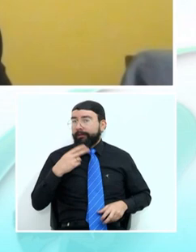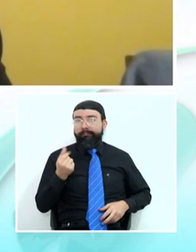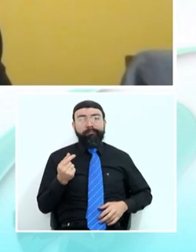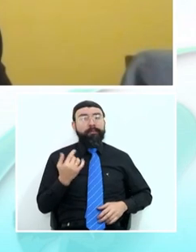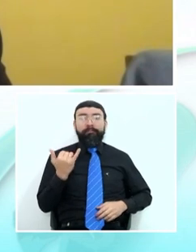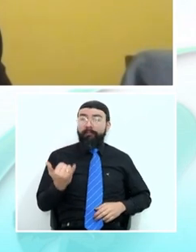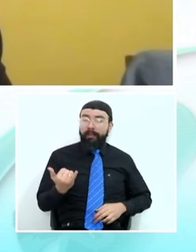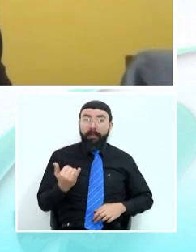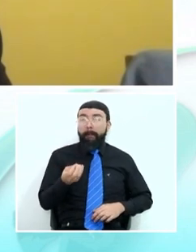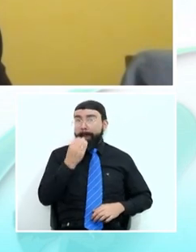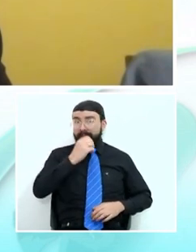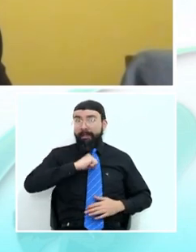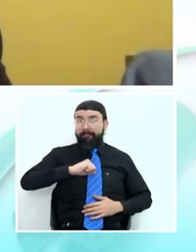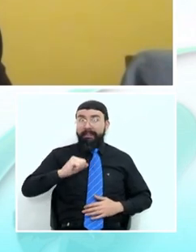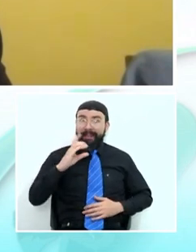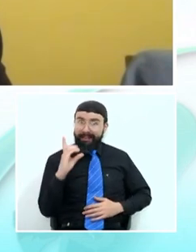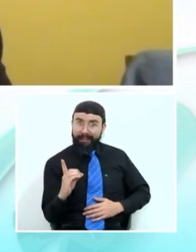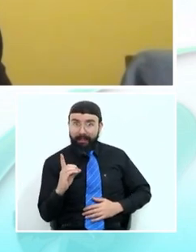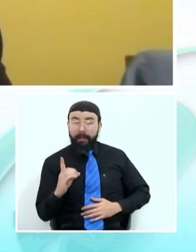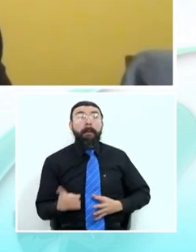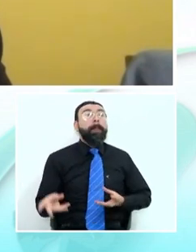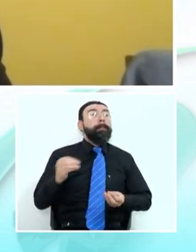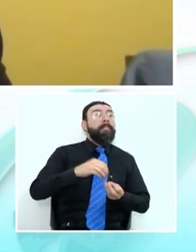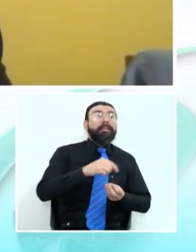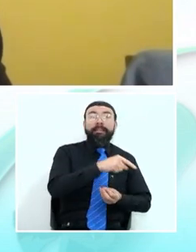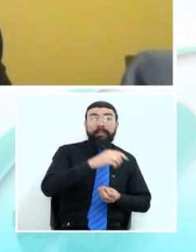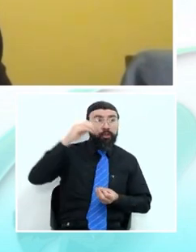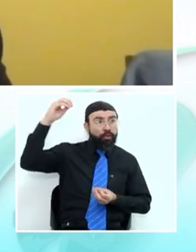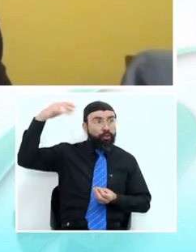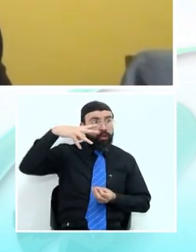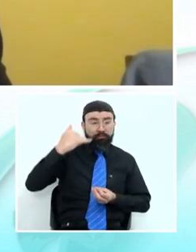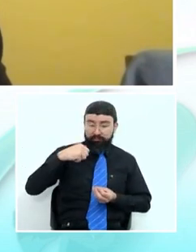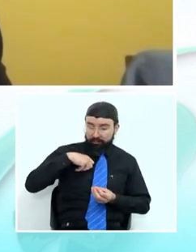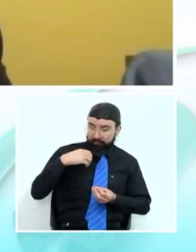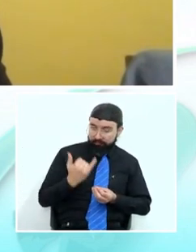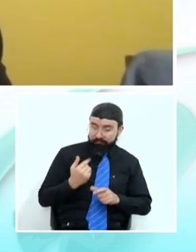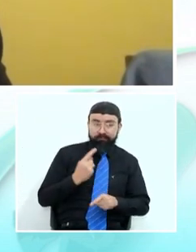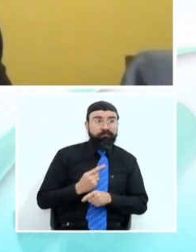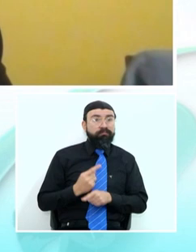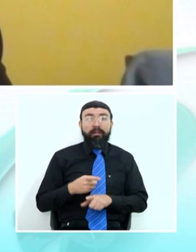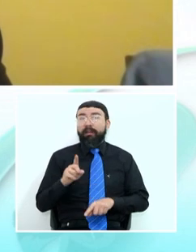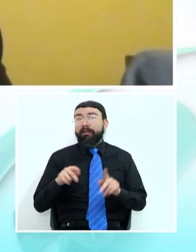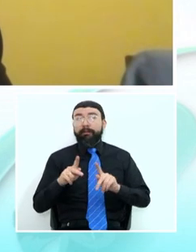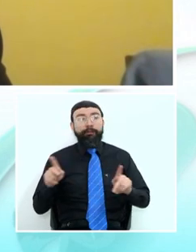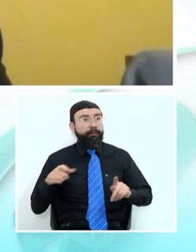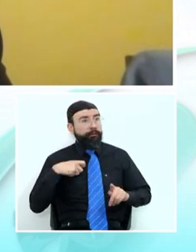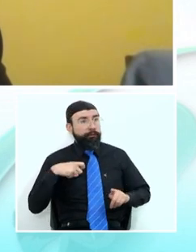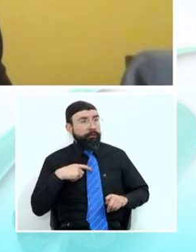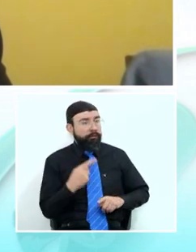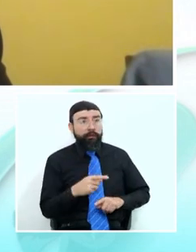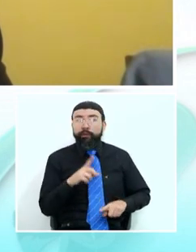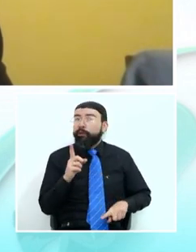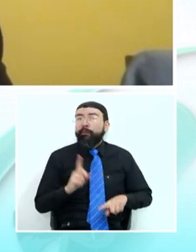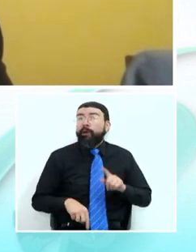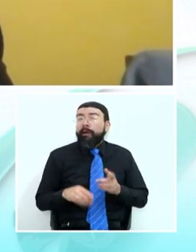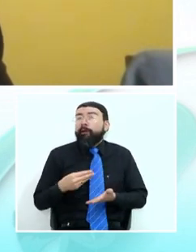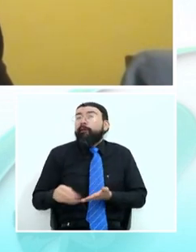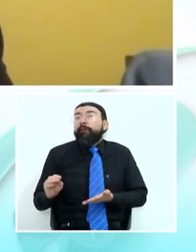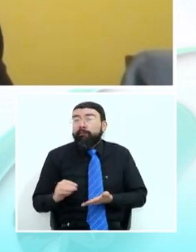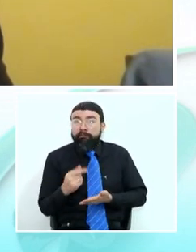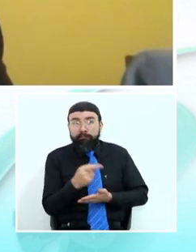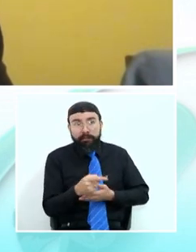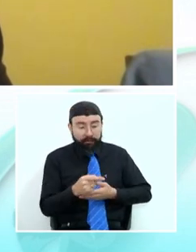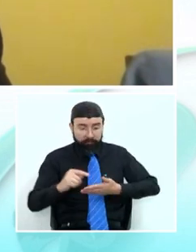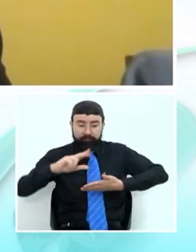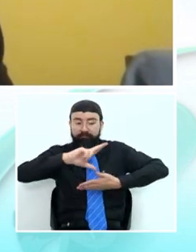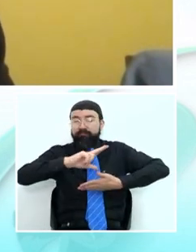vitamina D, además del sol, como usted dice, ese regalo que tenemos nosotros de la oportunidad del trópico, ¿qué frutas pudiéramos